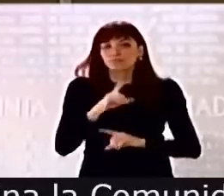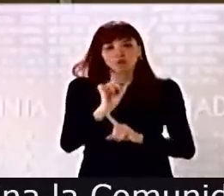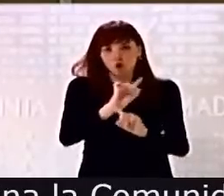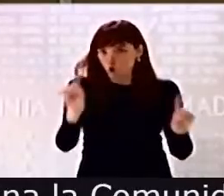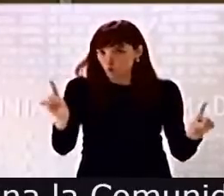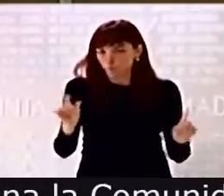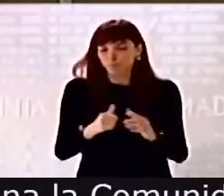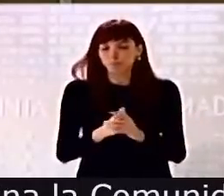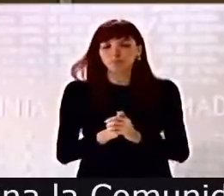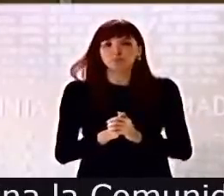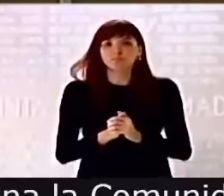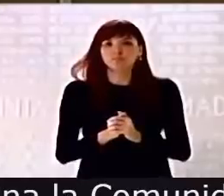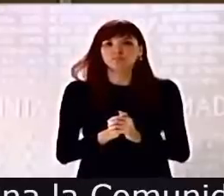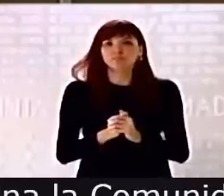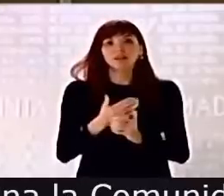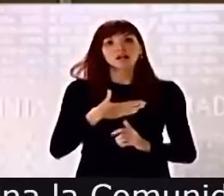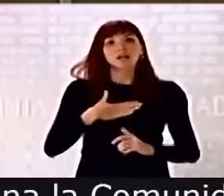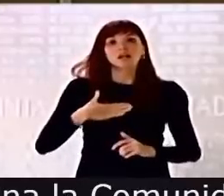Quiero decirles